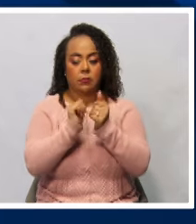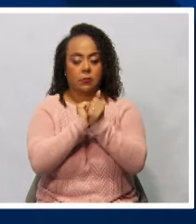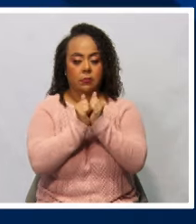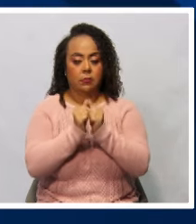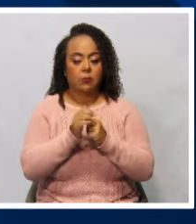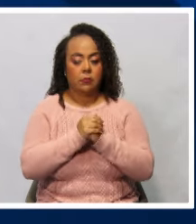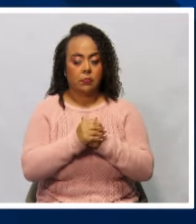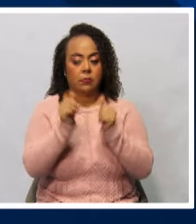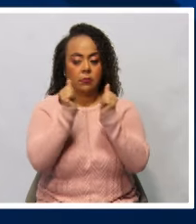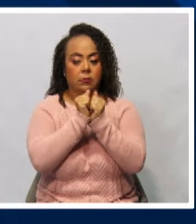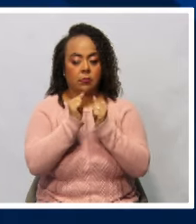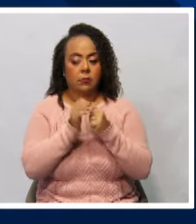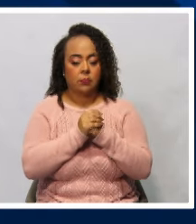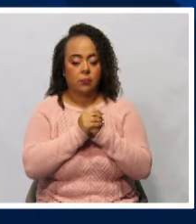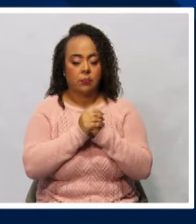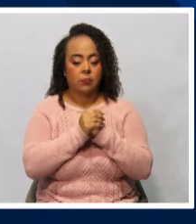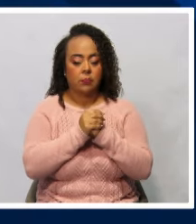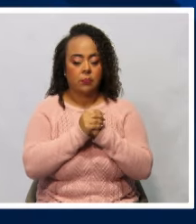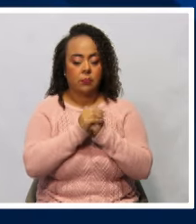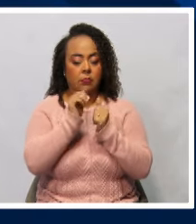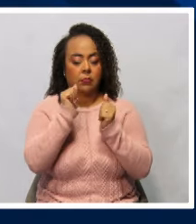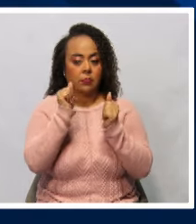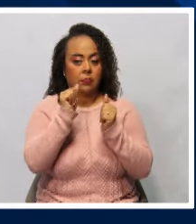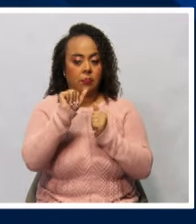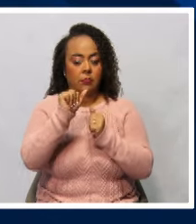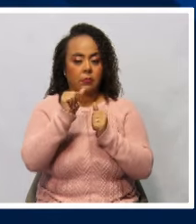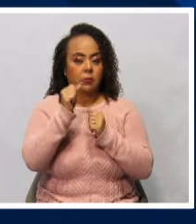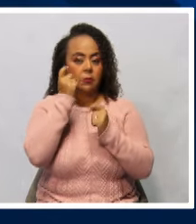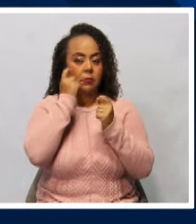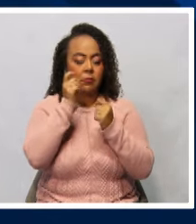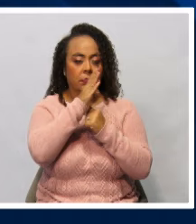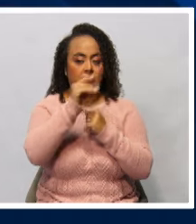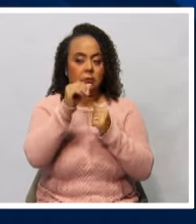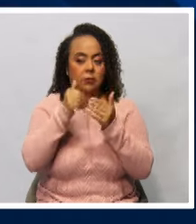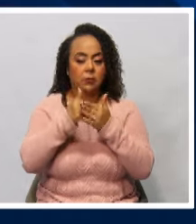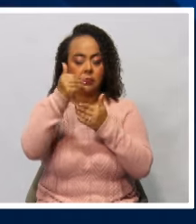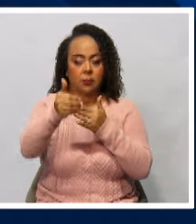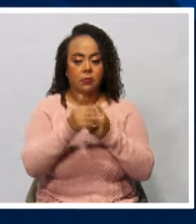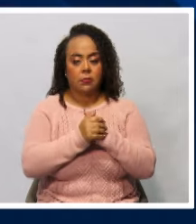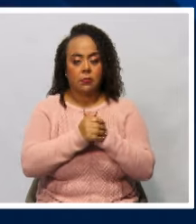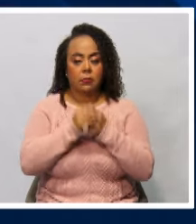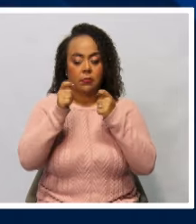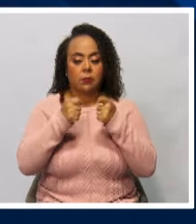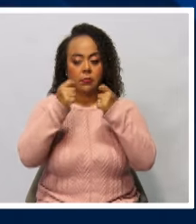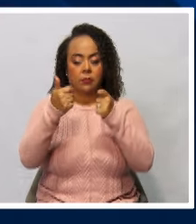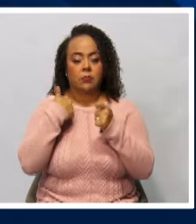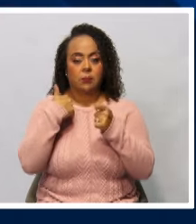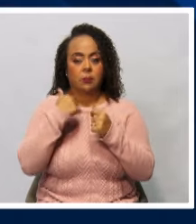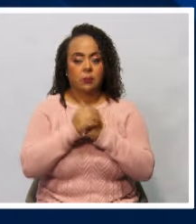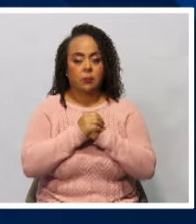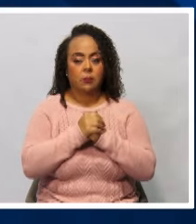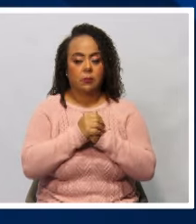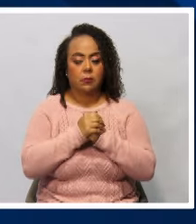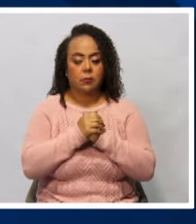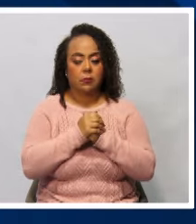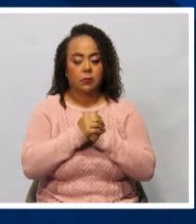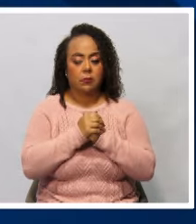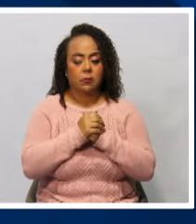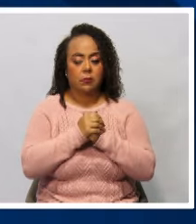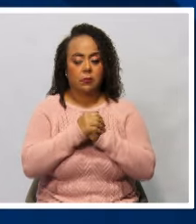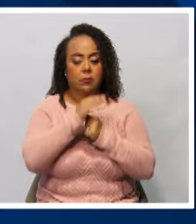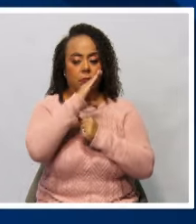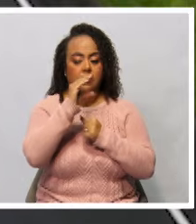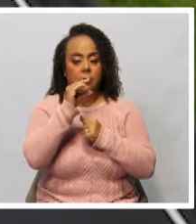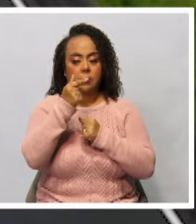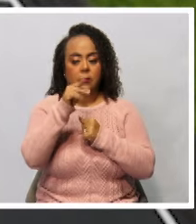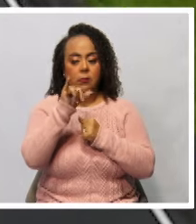la gente, hablé un día con el alcalde y luego un ofrecimiento que tuve directamente de uno de los